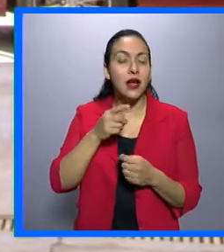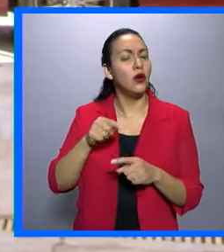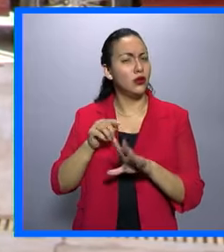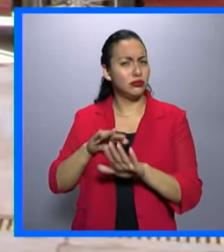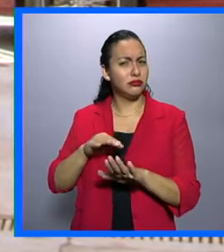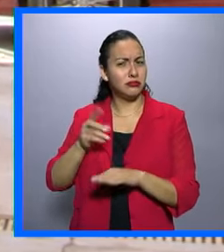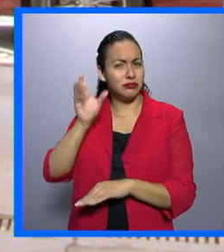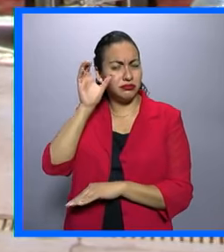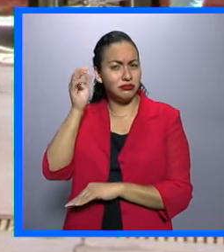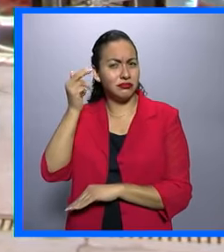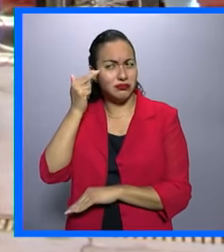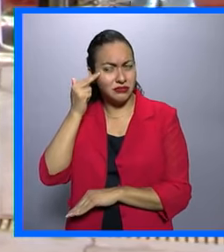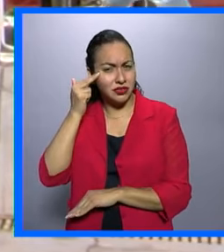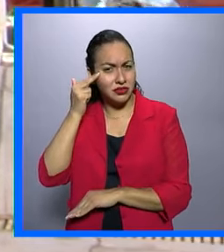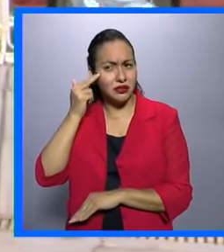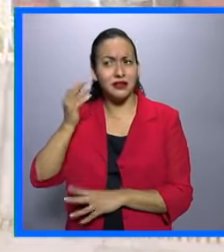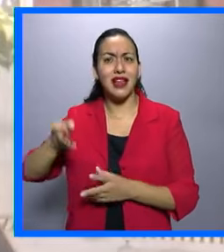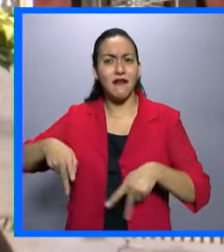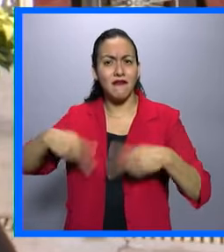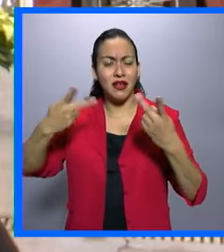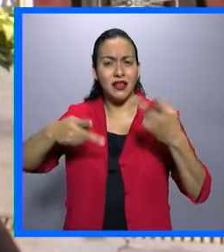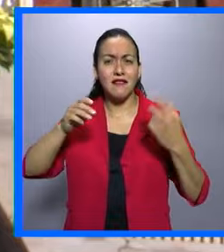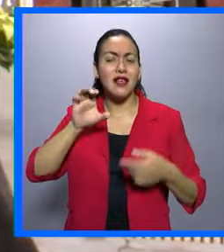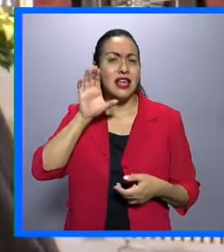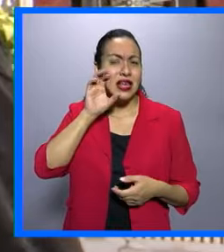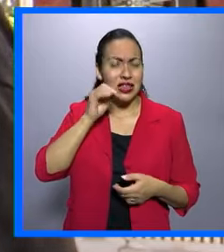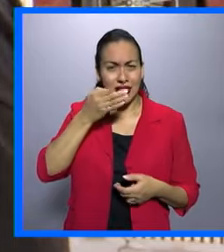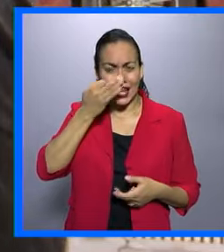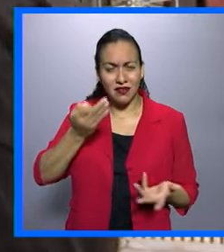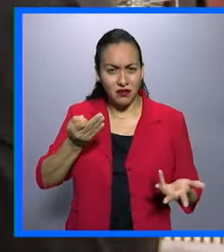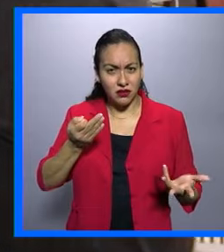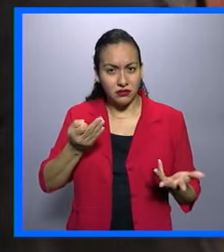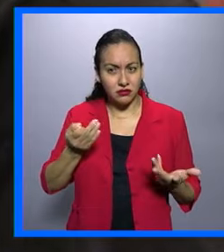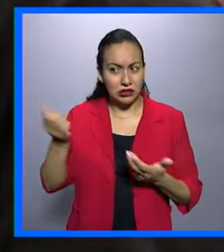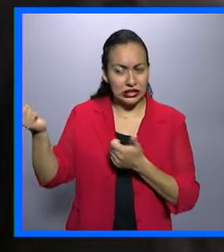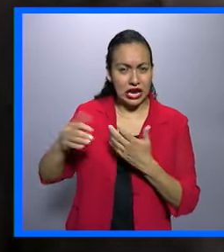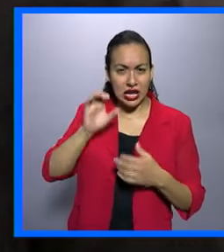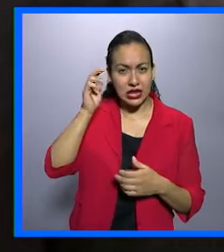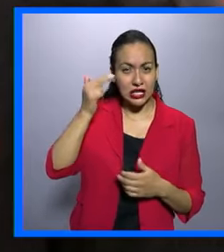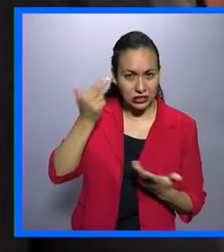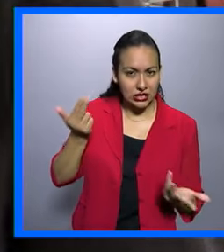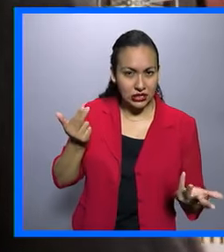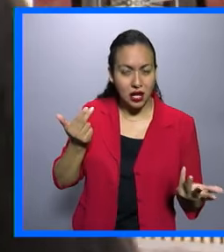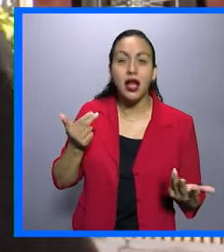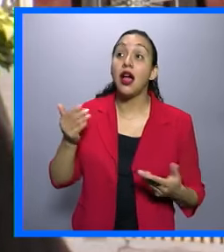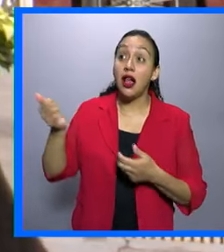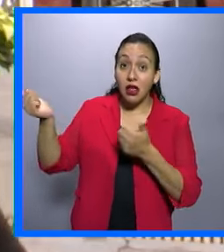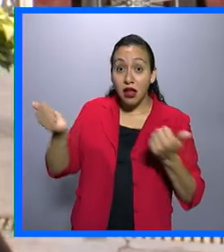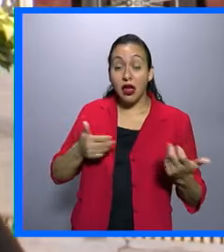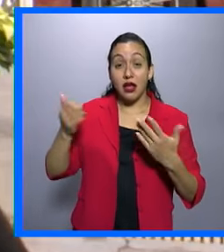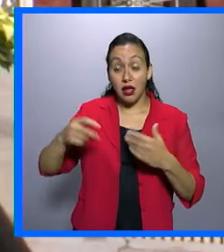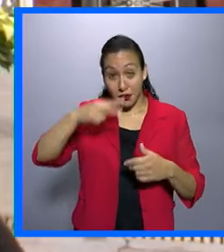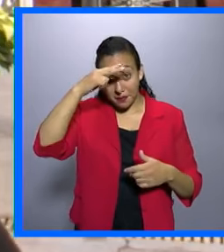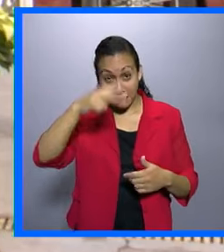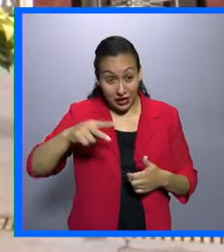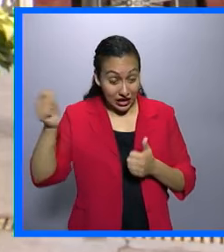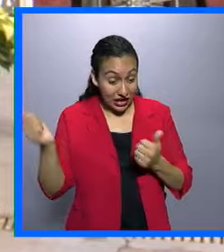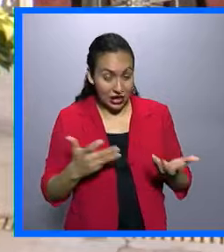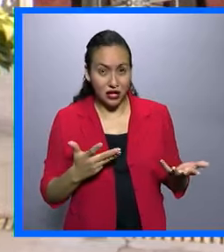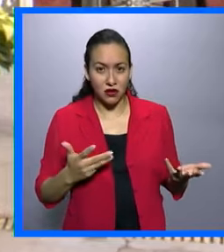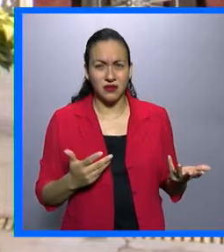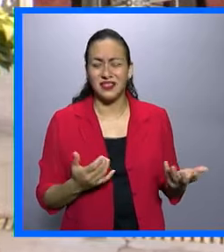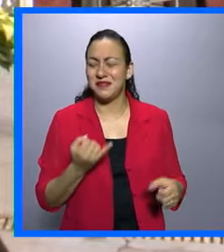China nos está invadiendo de cempasúchil. De que venga cempasúchil en planta terminada a México de China